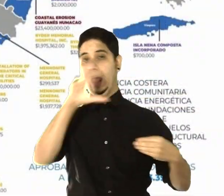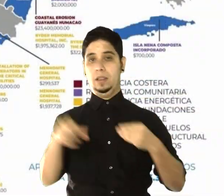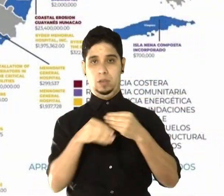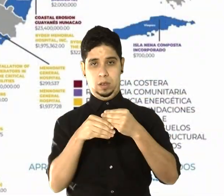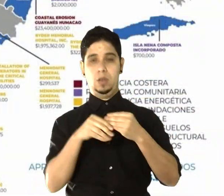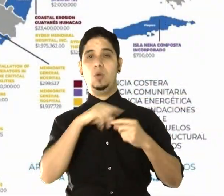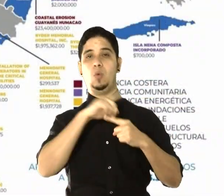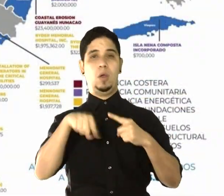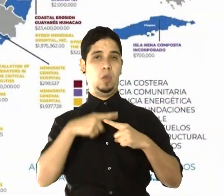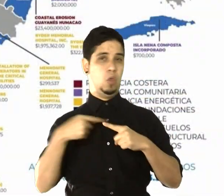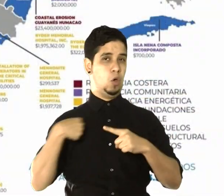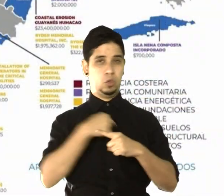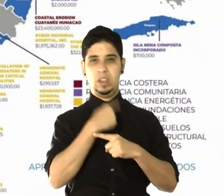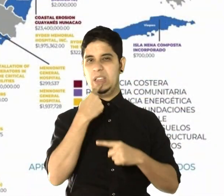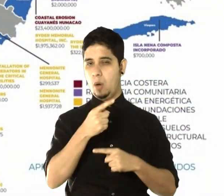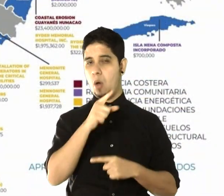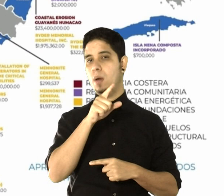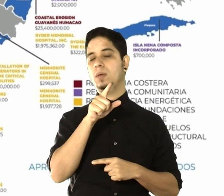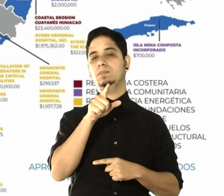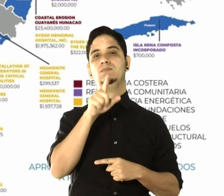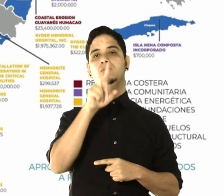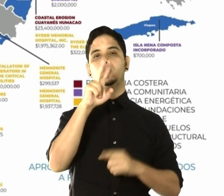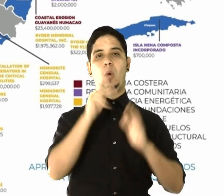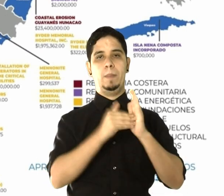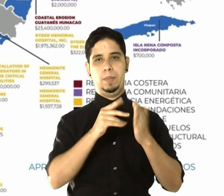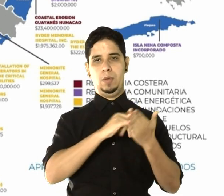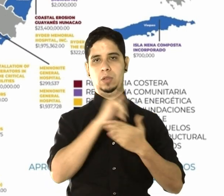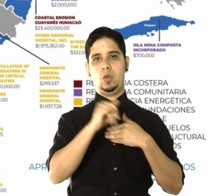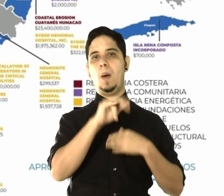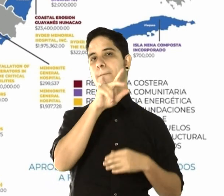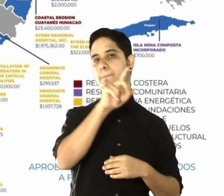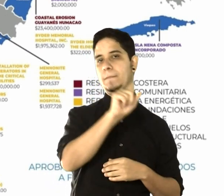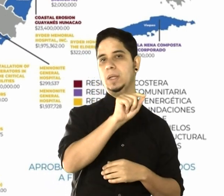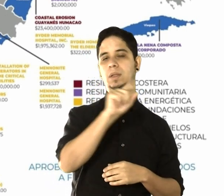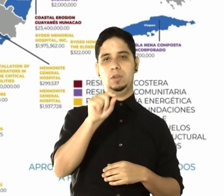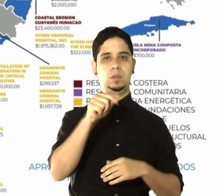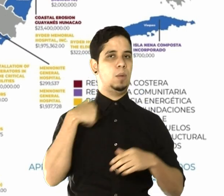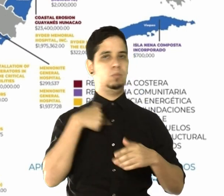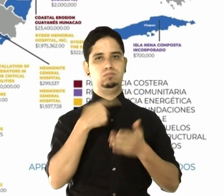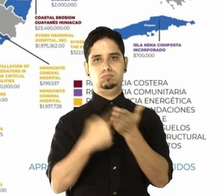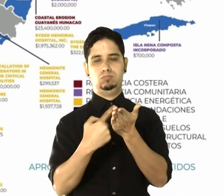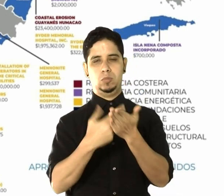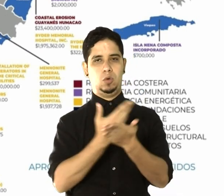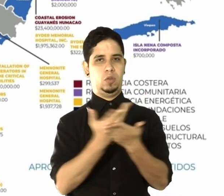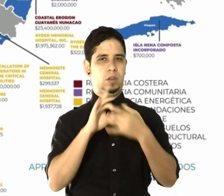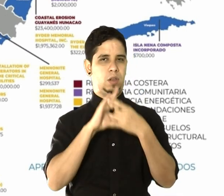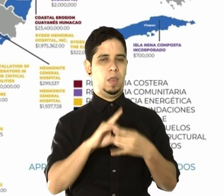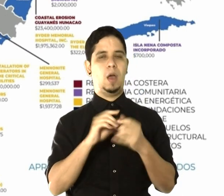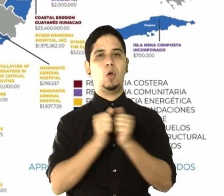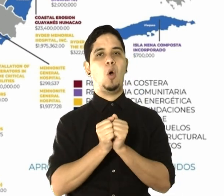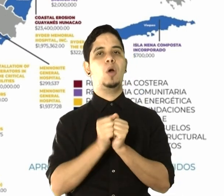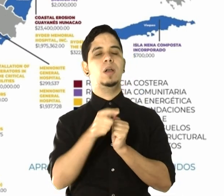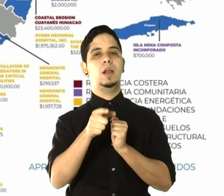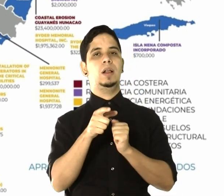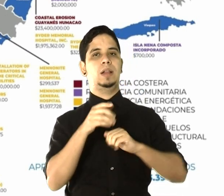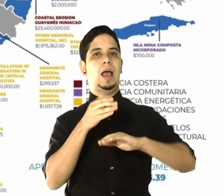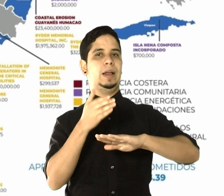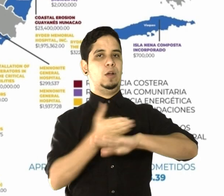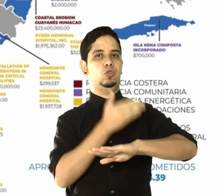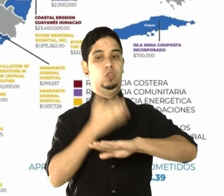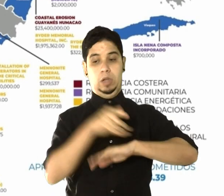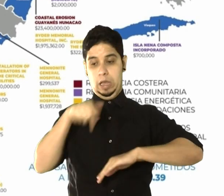cuando hablamos de los 2,000 proyectos del 2022, estamos hablando de esos proyectos, de la reconstrucción, que ya sabemos que este año es el año de la